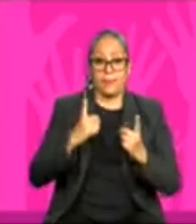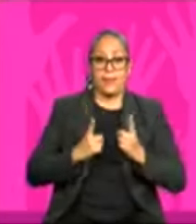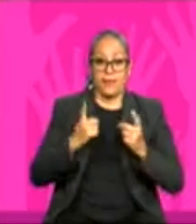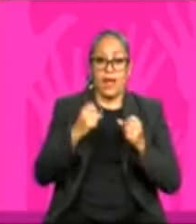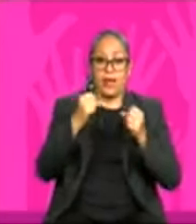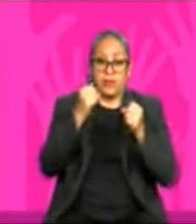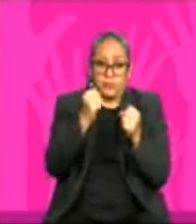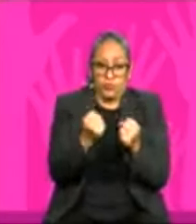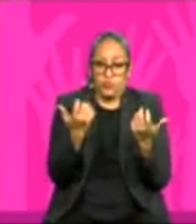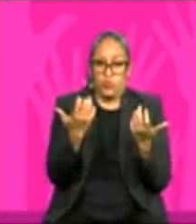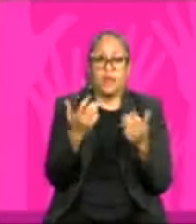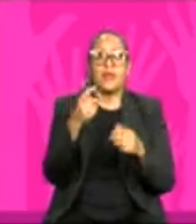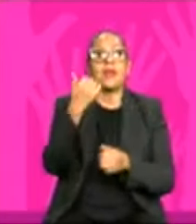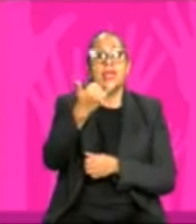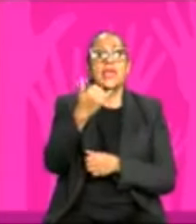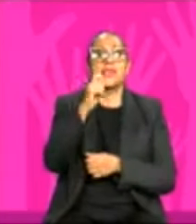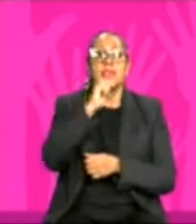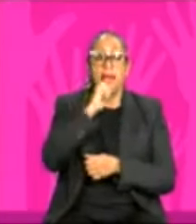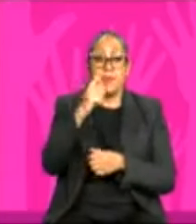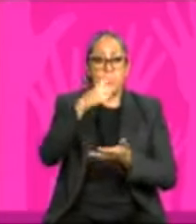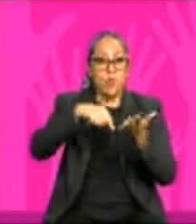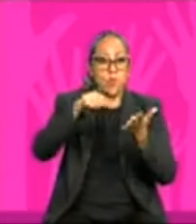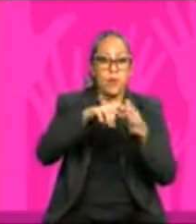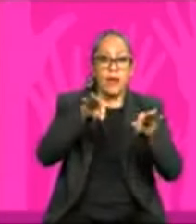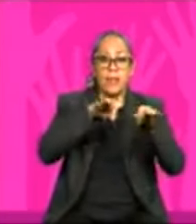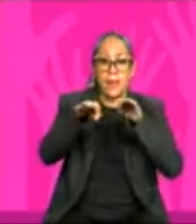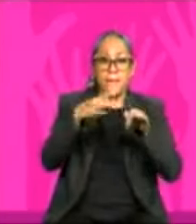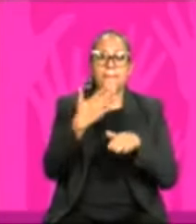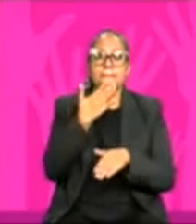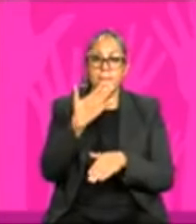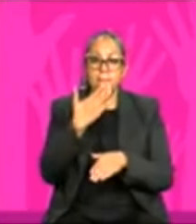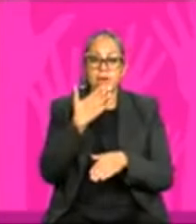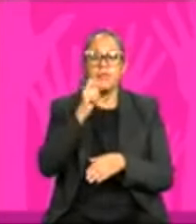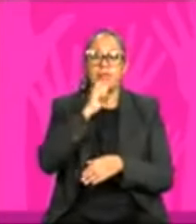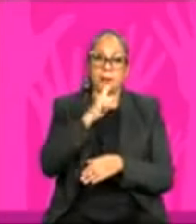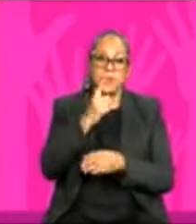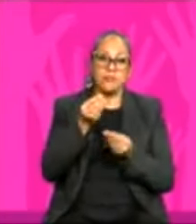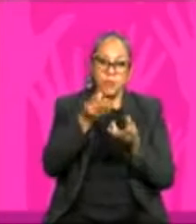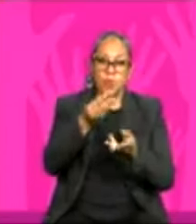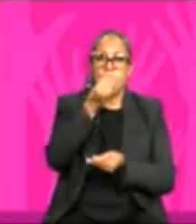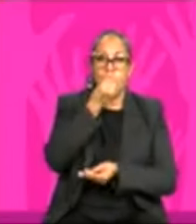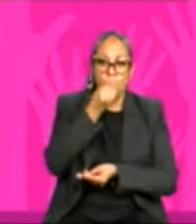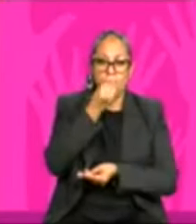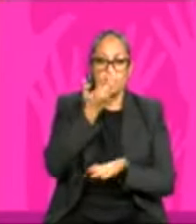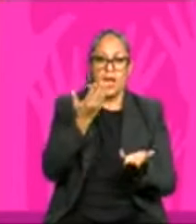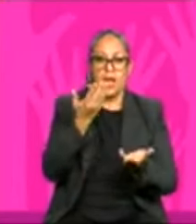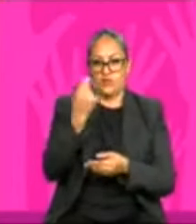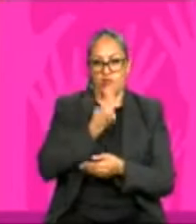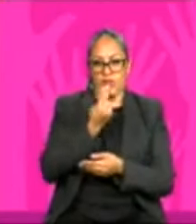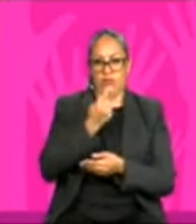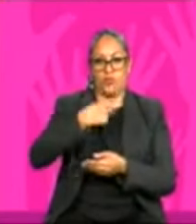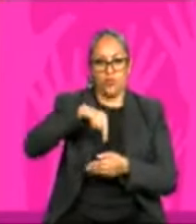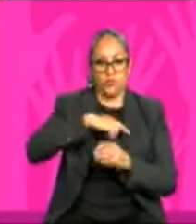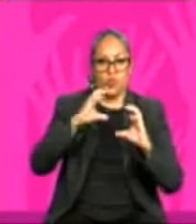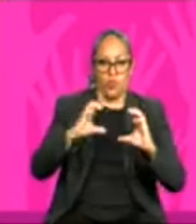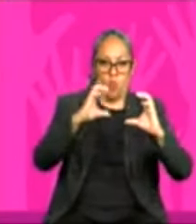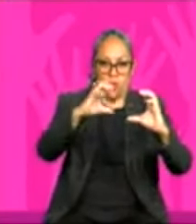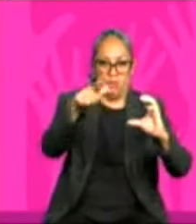y sobre todo buenas instalaciones, buena alimentación. Ellos nos cuidan, tenemos que cuidarlos.